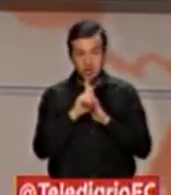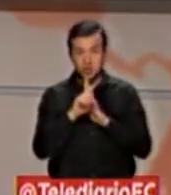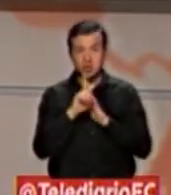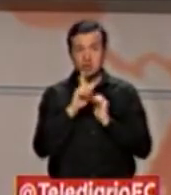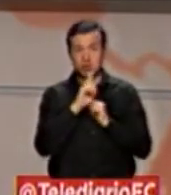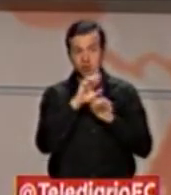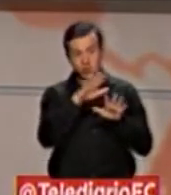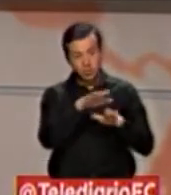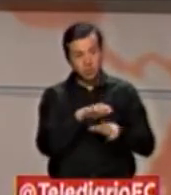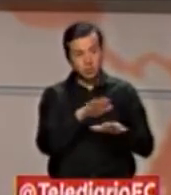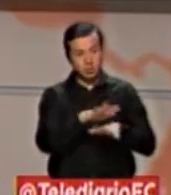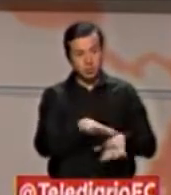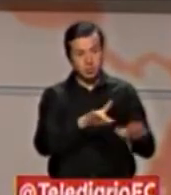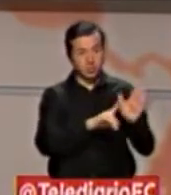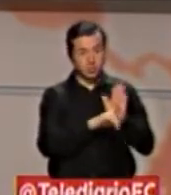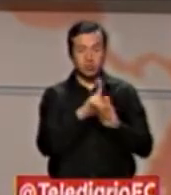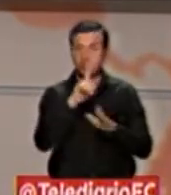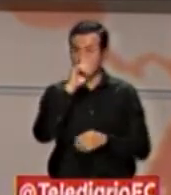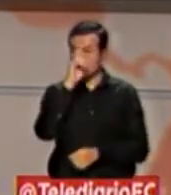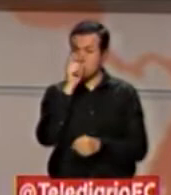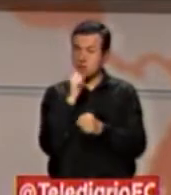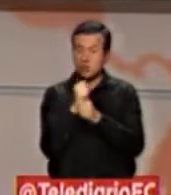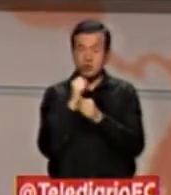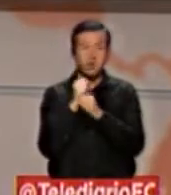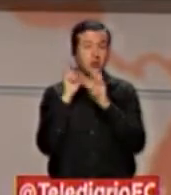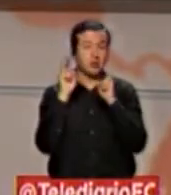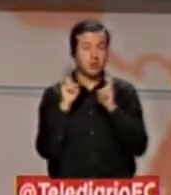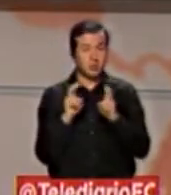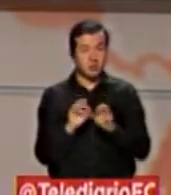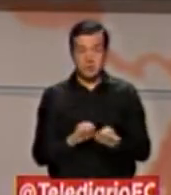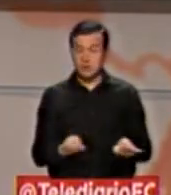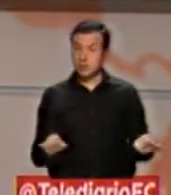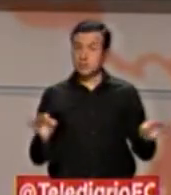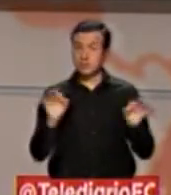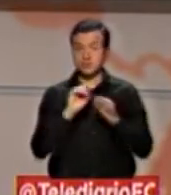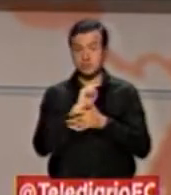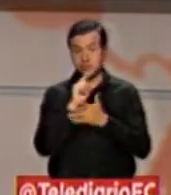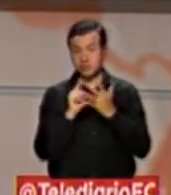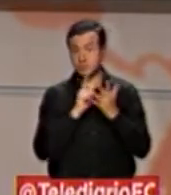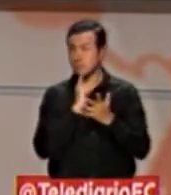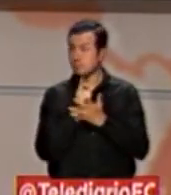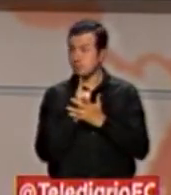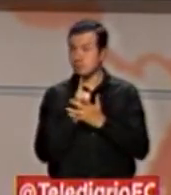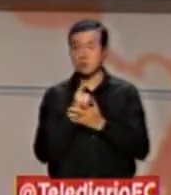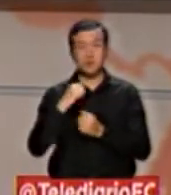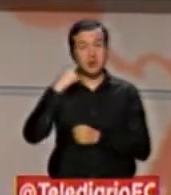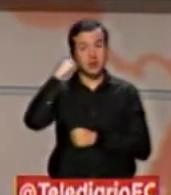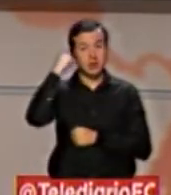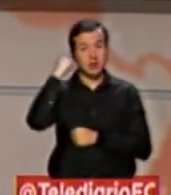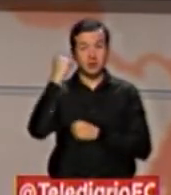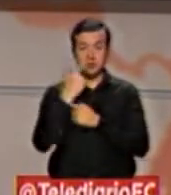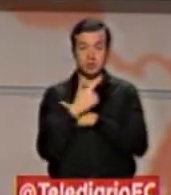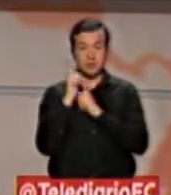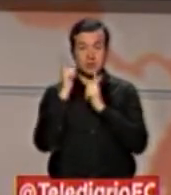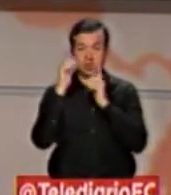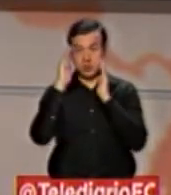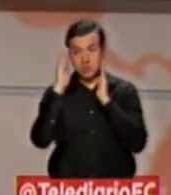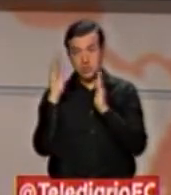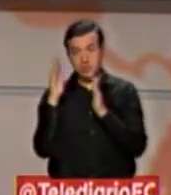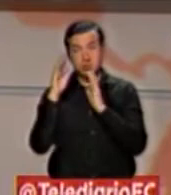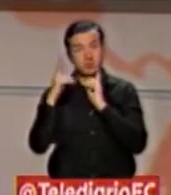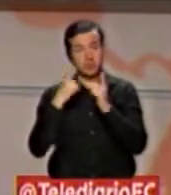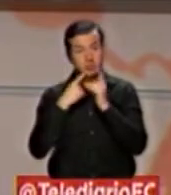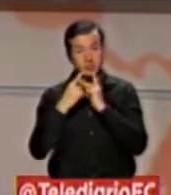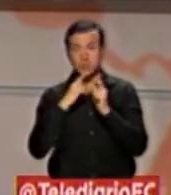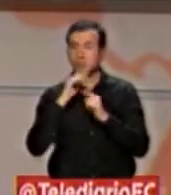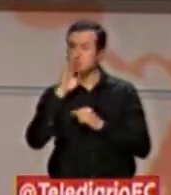sectores agrícolas, el desarrollo de empleo productivo, temas absolutamente fundamentales, no se diga la defensa de los derechos y las libertades. Y